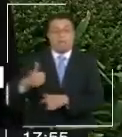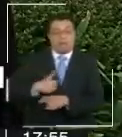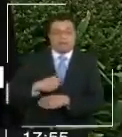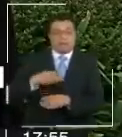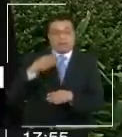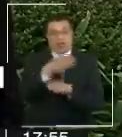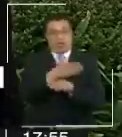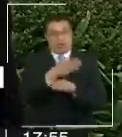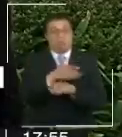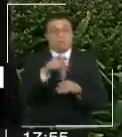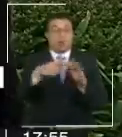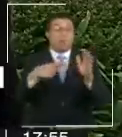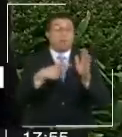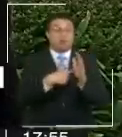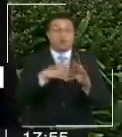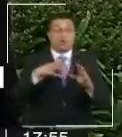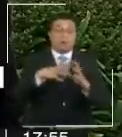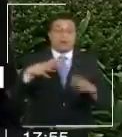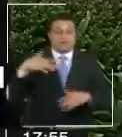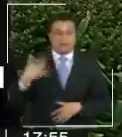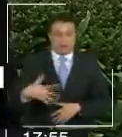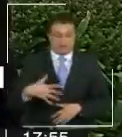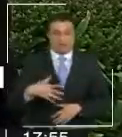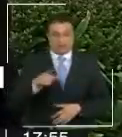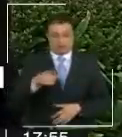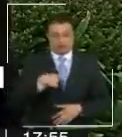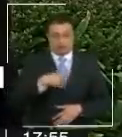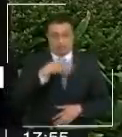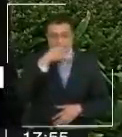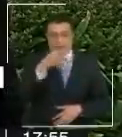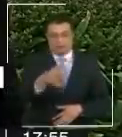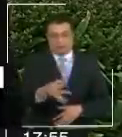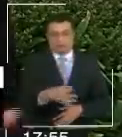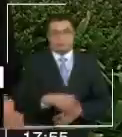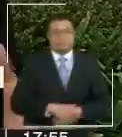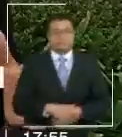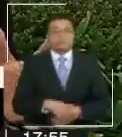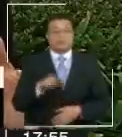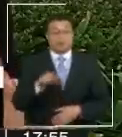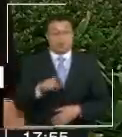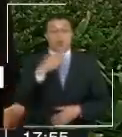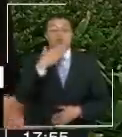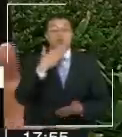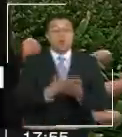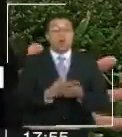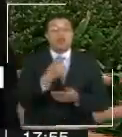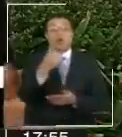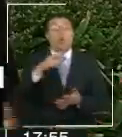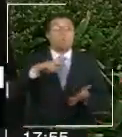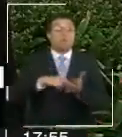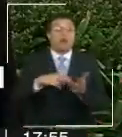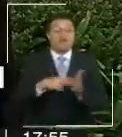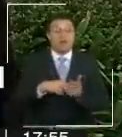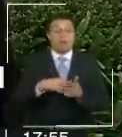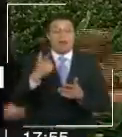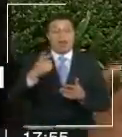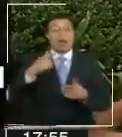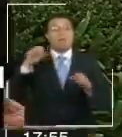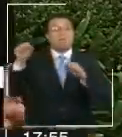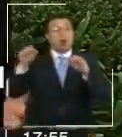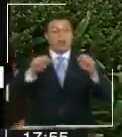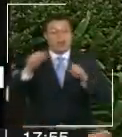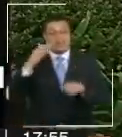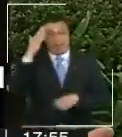embargo, el punto principal es el siguiente, diría yo. Cuando hay una crisis política y moral del